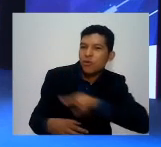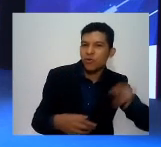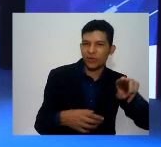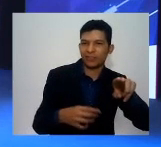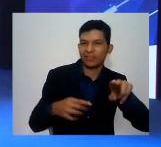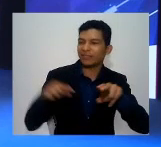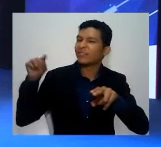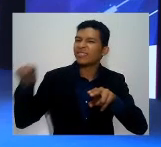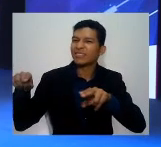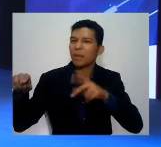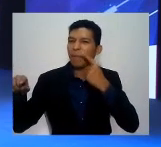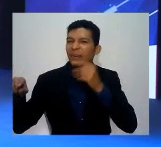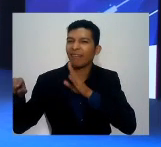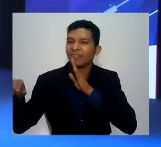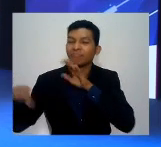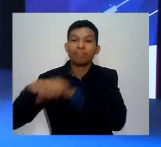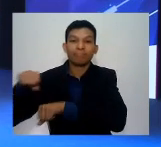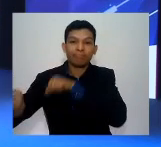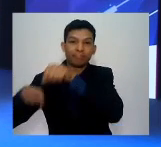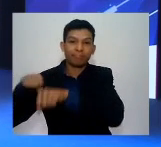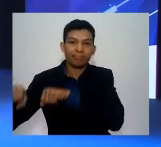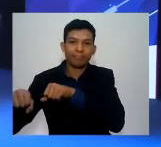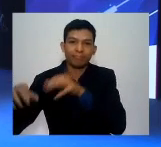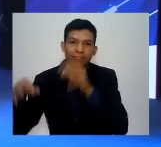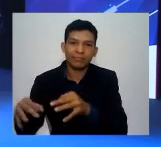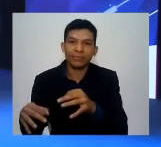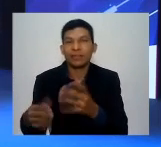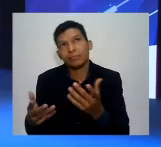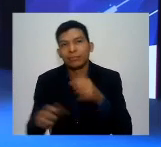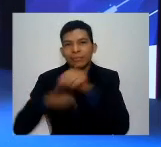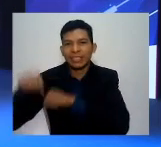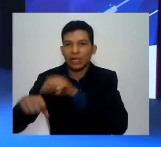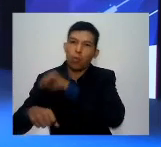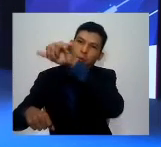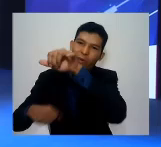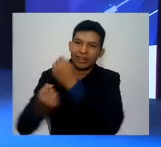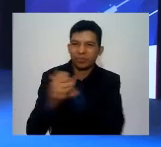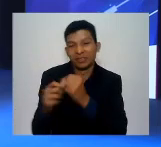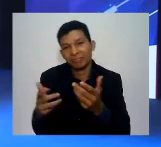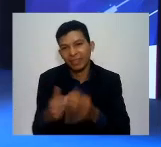terrenos destapados. No solamente eso, sino que, por ejemplo,